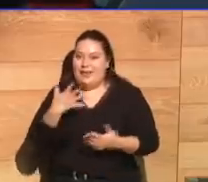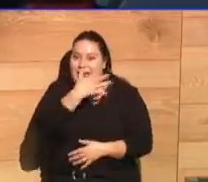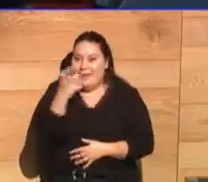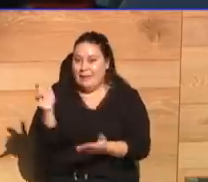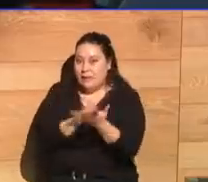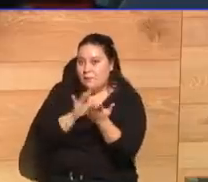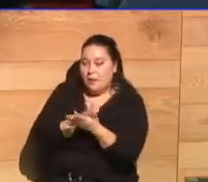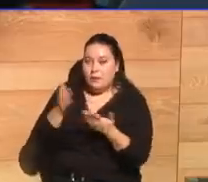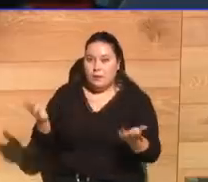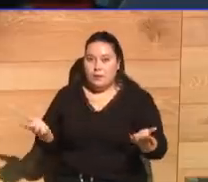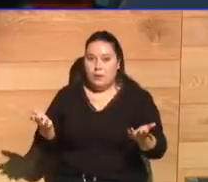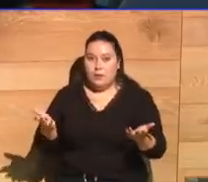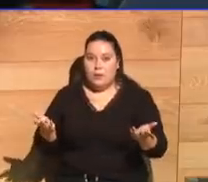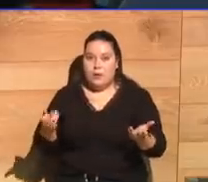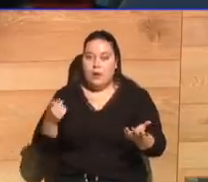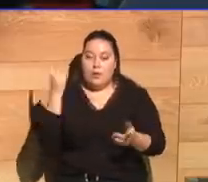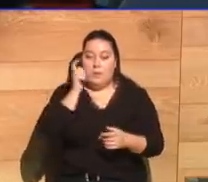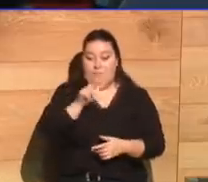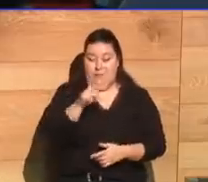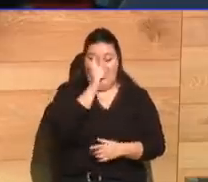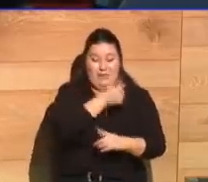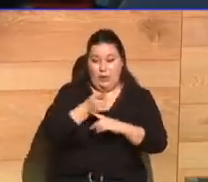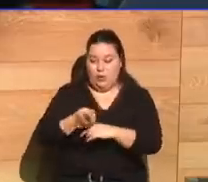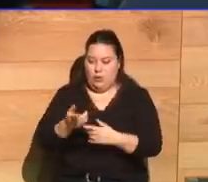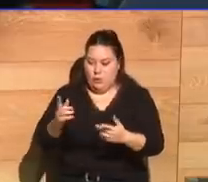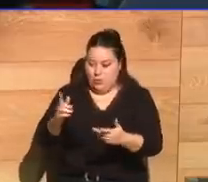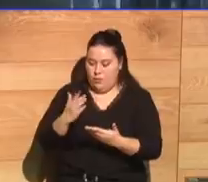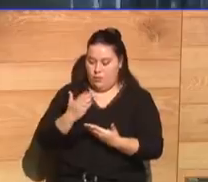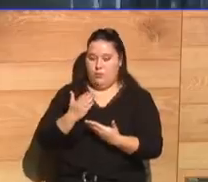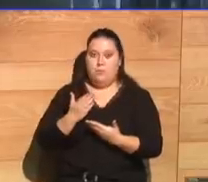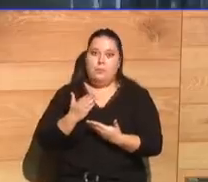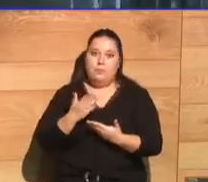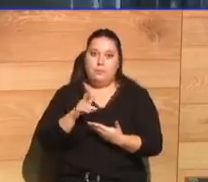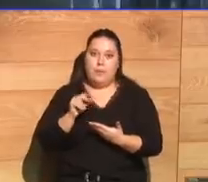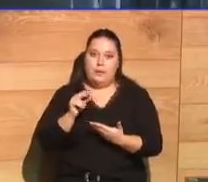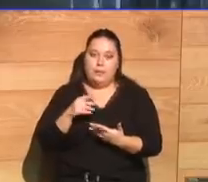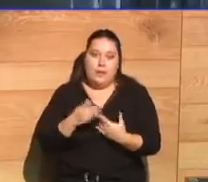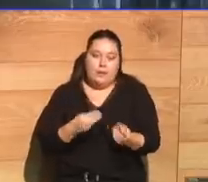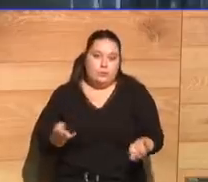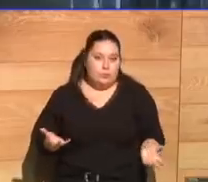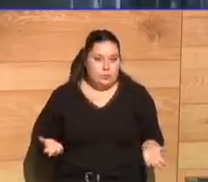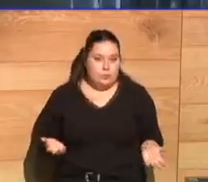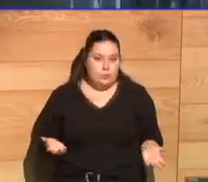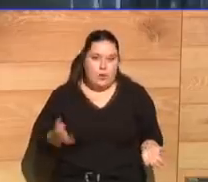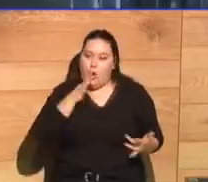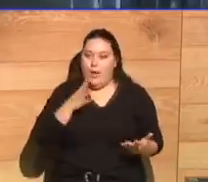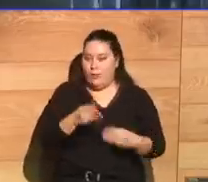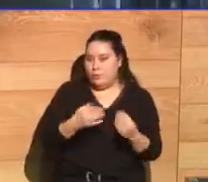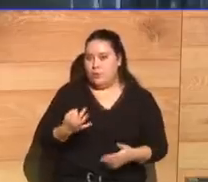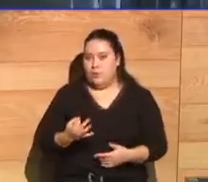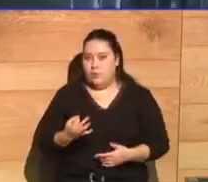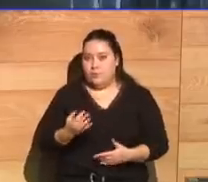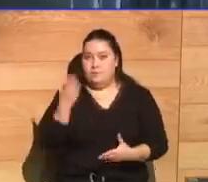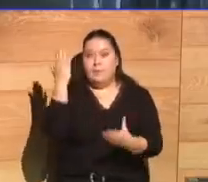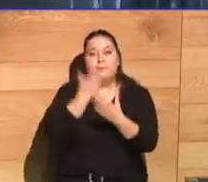páginas y cuando empiezan a moverlo por los directores, pues dicen, uff, madre mía, ¿qué hacemos? ¿Qué hacemos ahora? Entre medias,